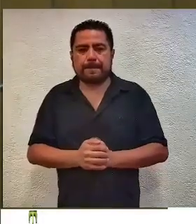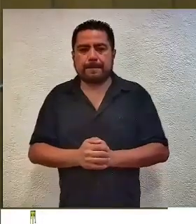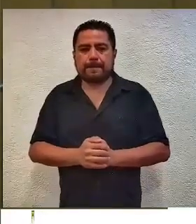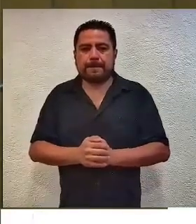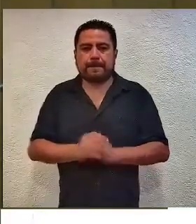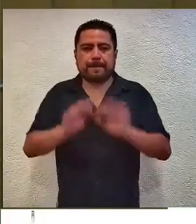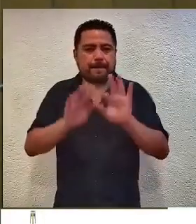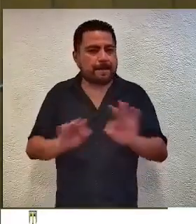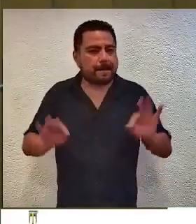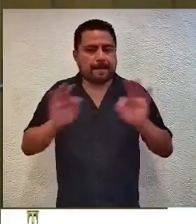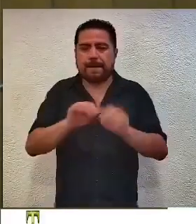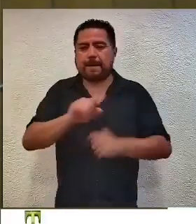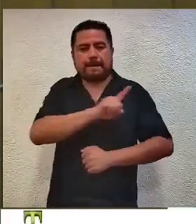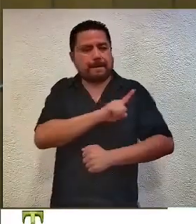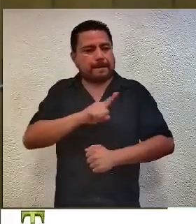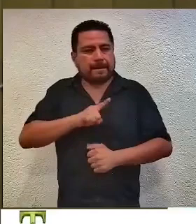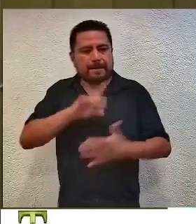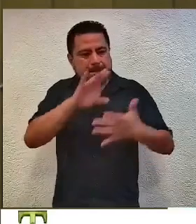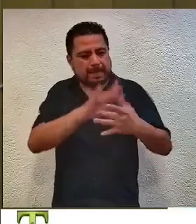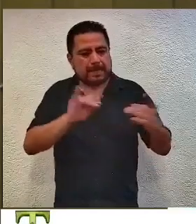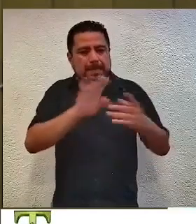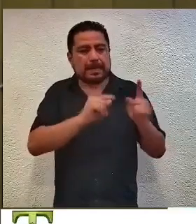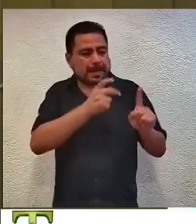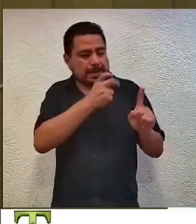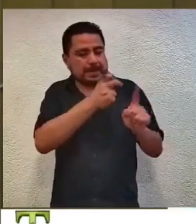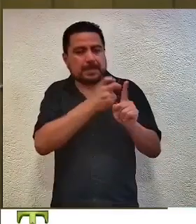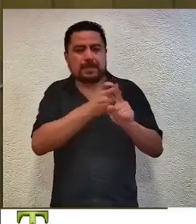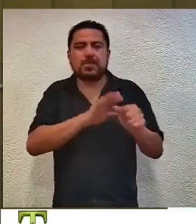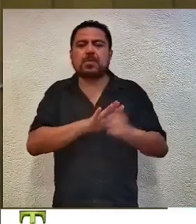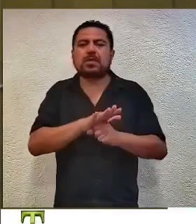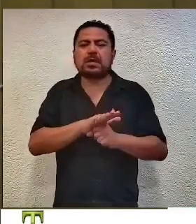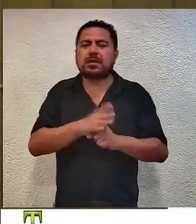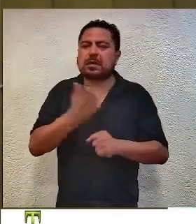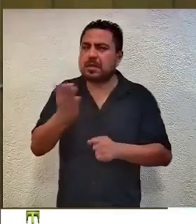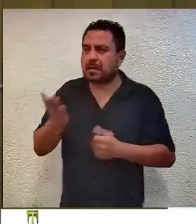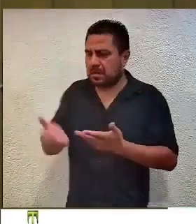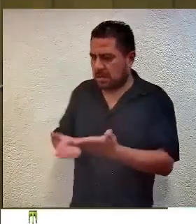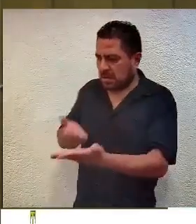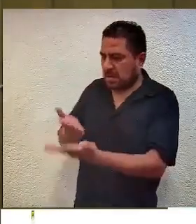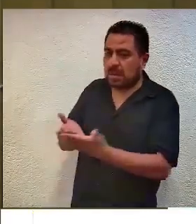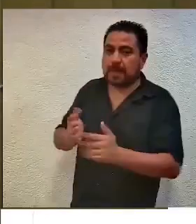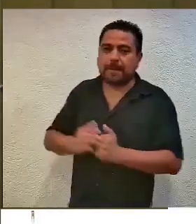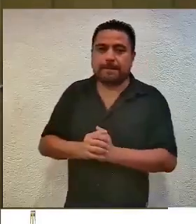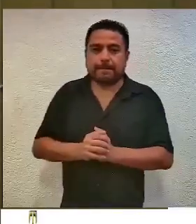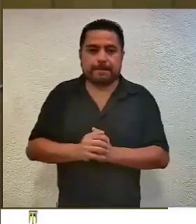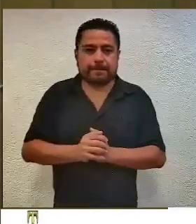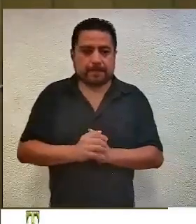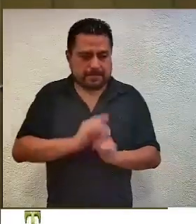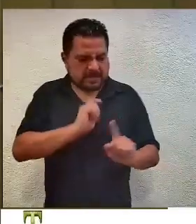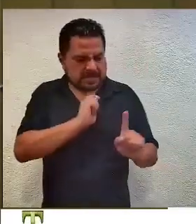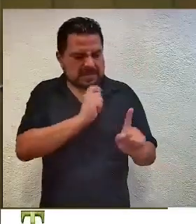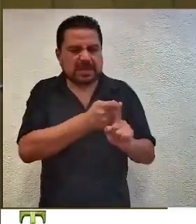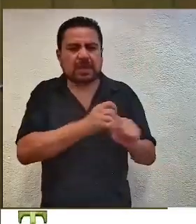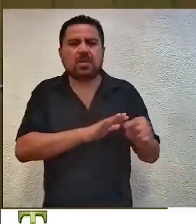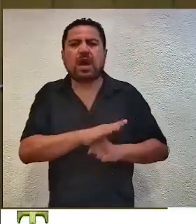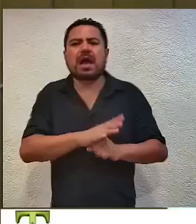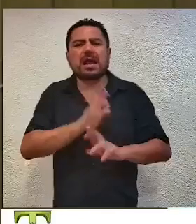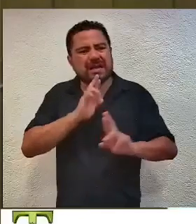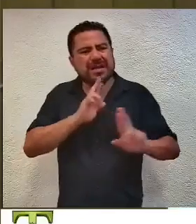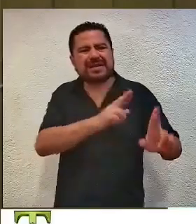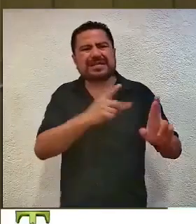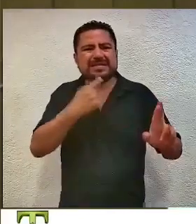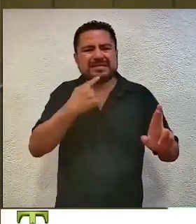Es importante señalar también aquí la causa de pedir. Por una parte, consiste en que la resolución